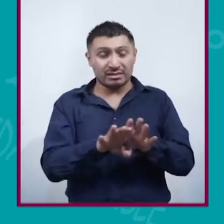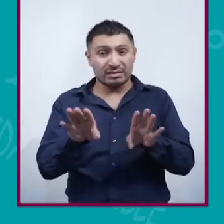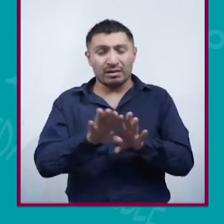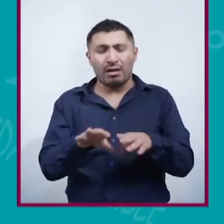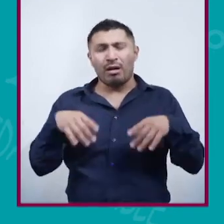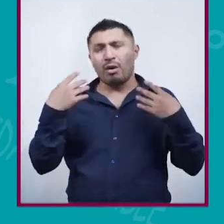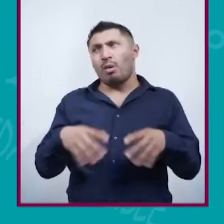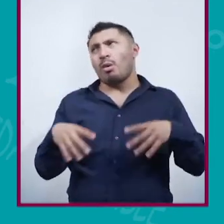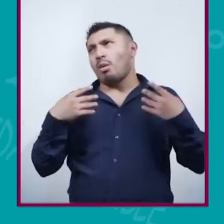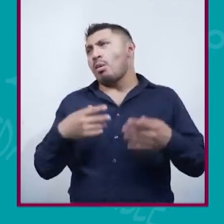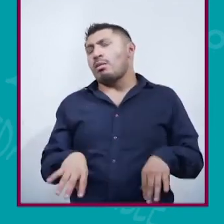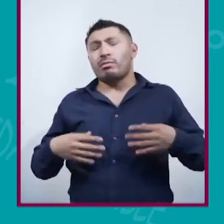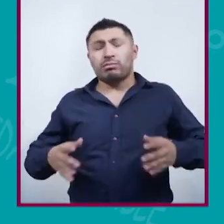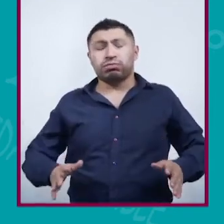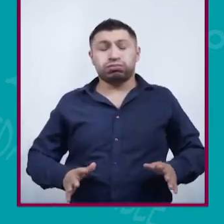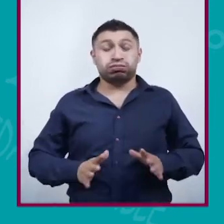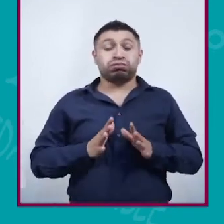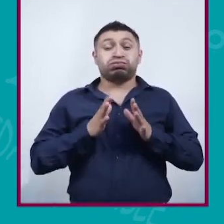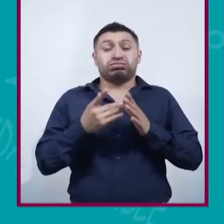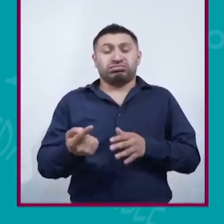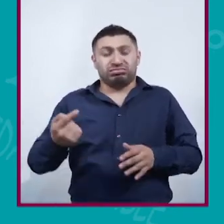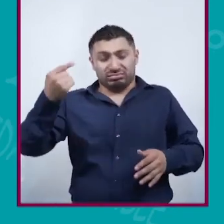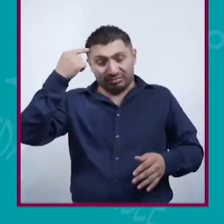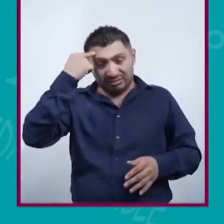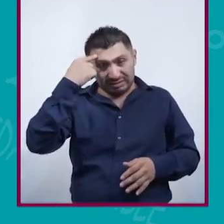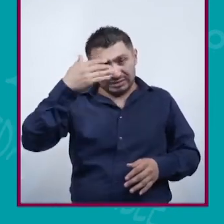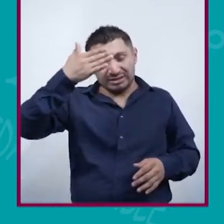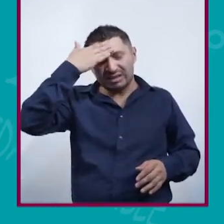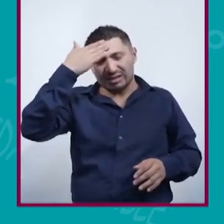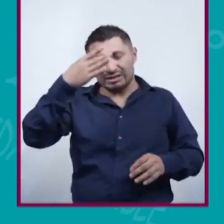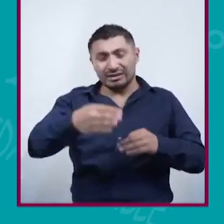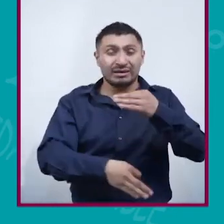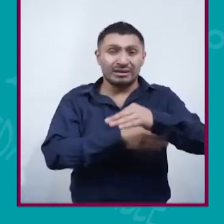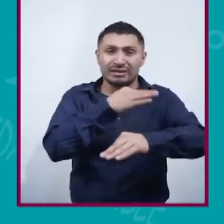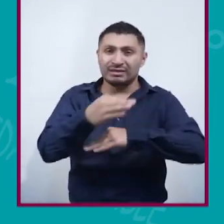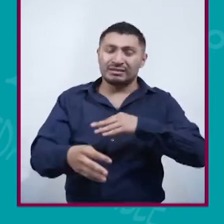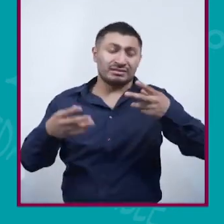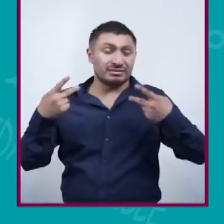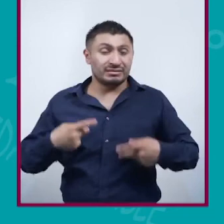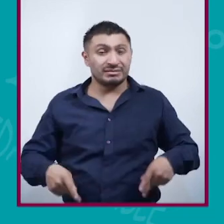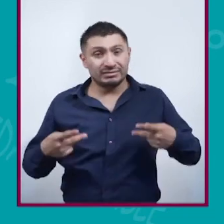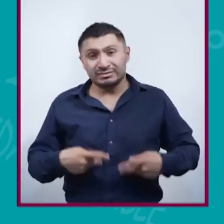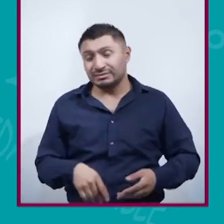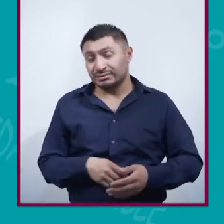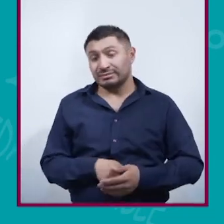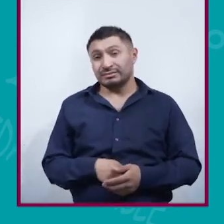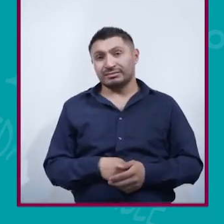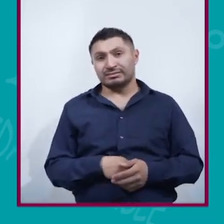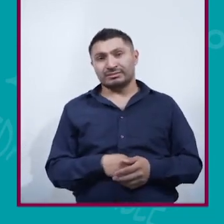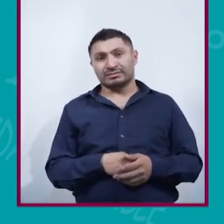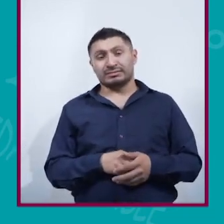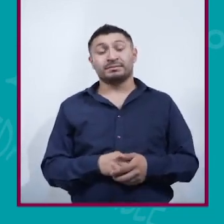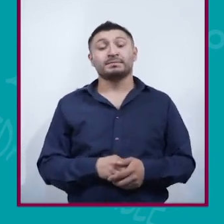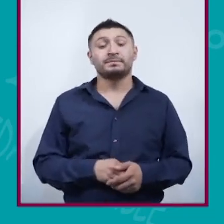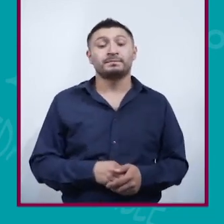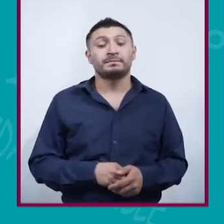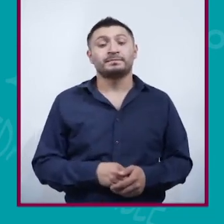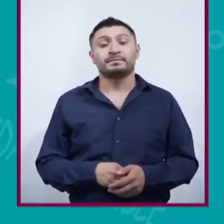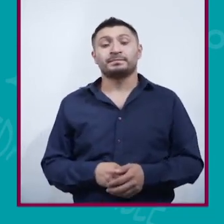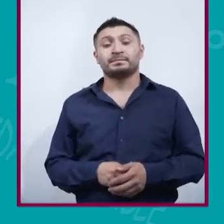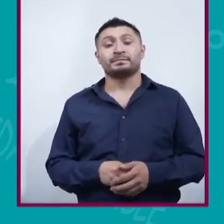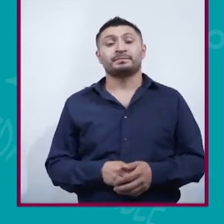pues impactó, por supuesto, en la mente de todo un conocimiento de un problema